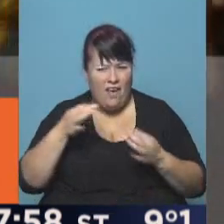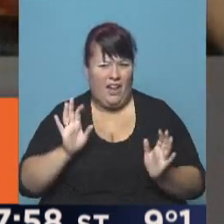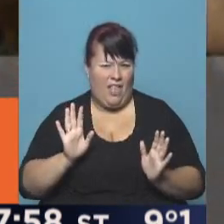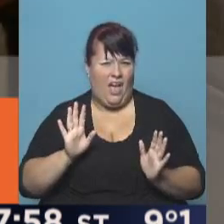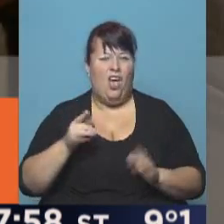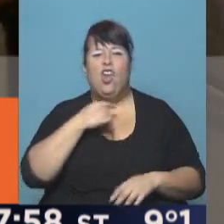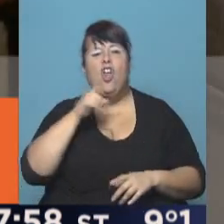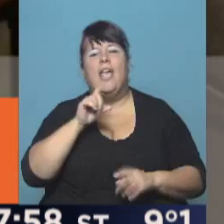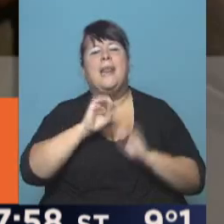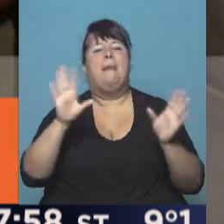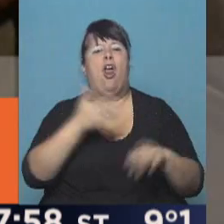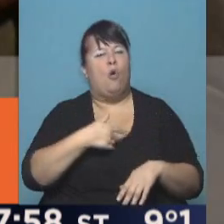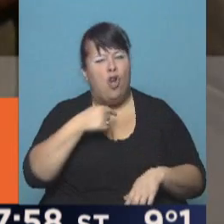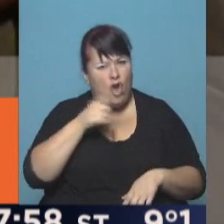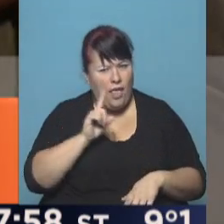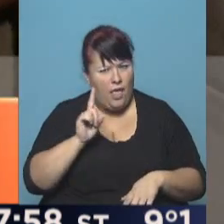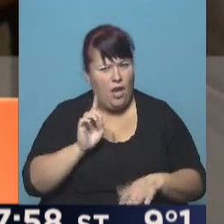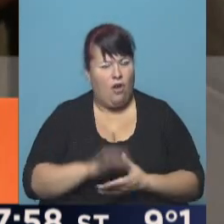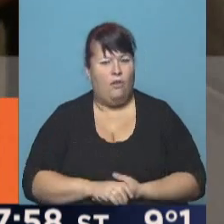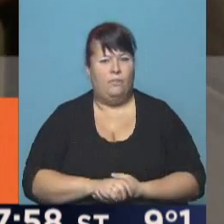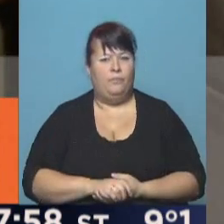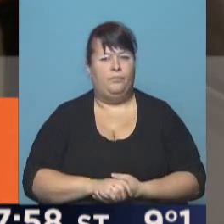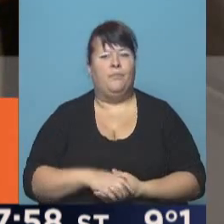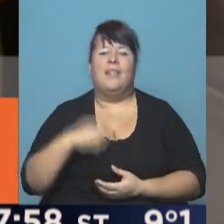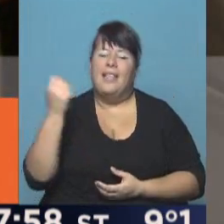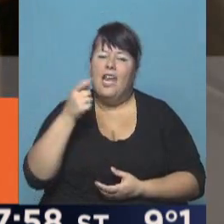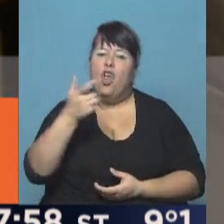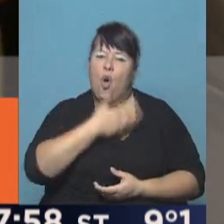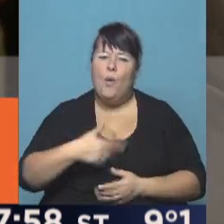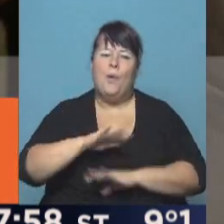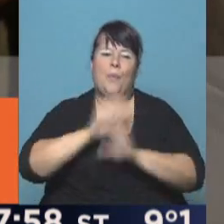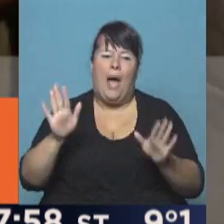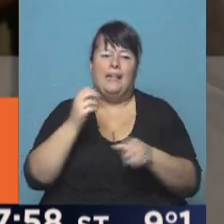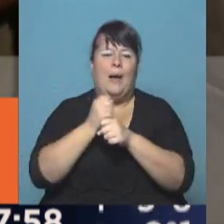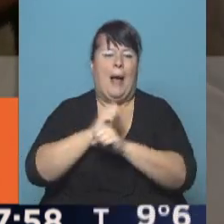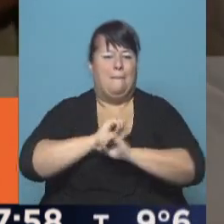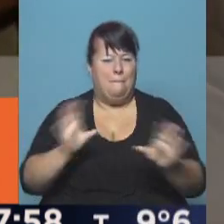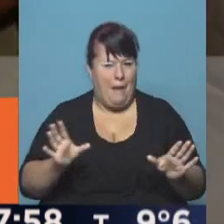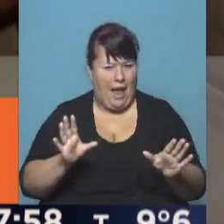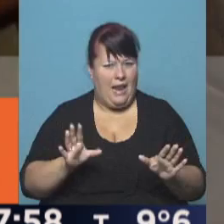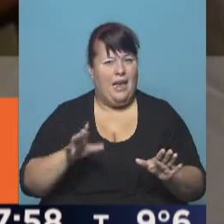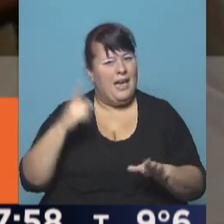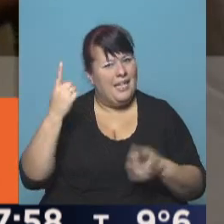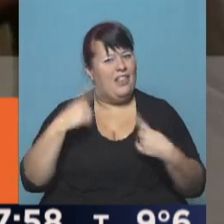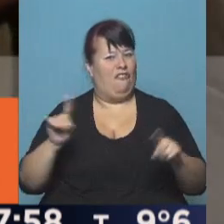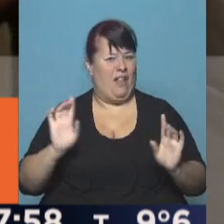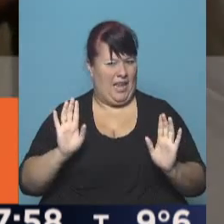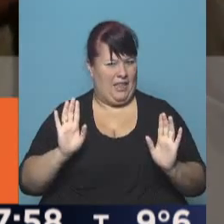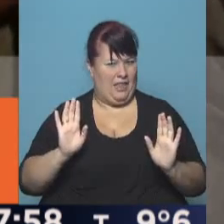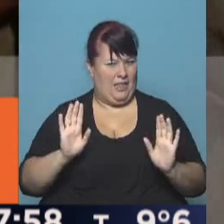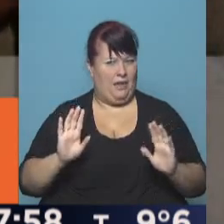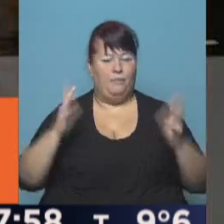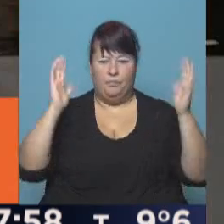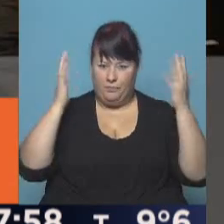no queremos que le vaya mal al gobierno. Queremos que el gobierno deje de hacer mal las cosas, que es algo muy distinto.